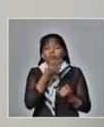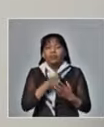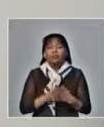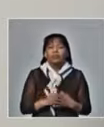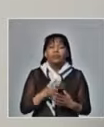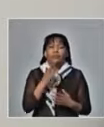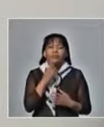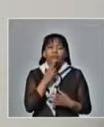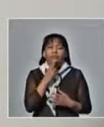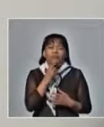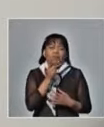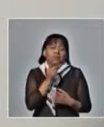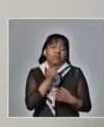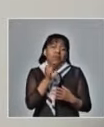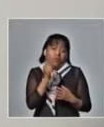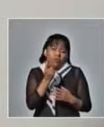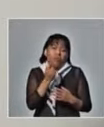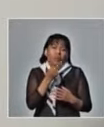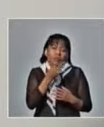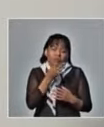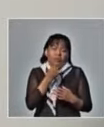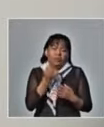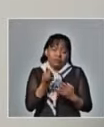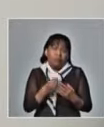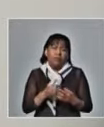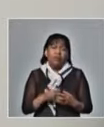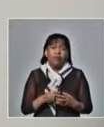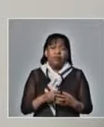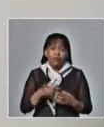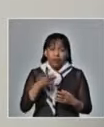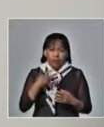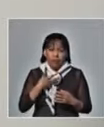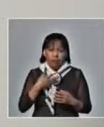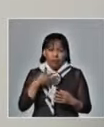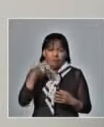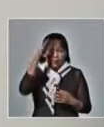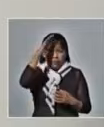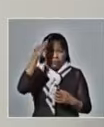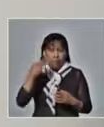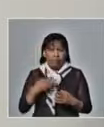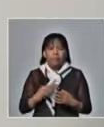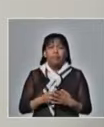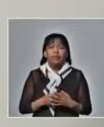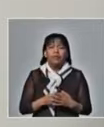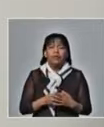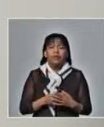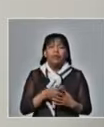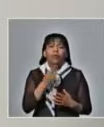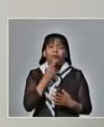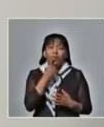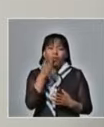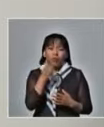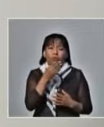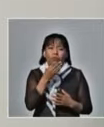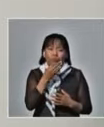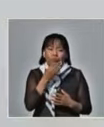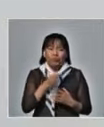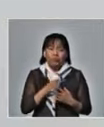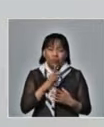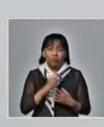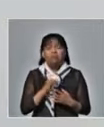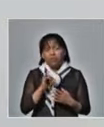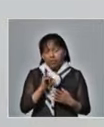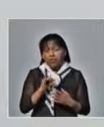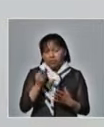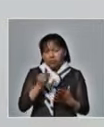la candidata y los candidatos, justamente tiene la palabra Marta Erika Alonso. ¿Desea hacer uso de este minuto de contrarréplica? Por